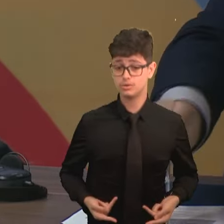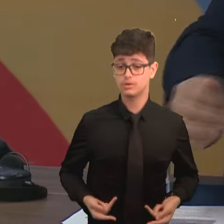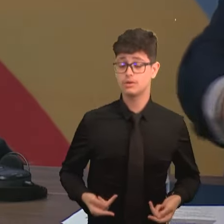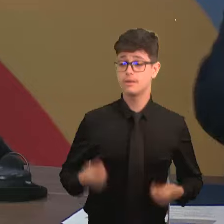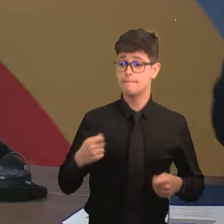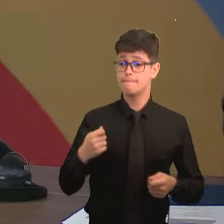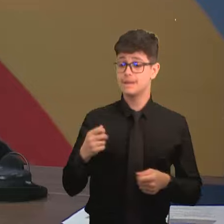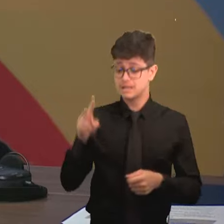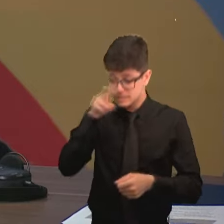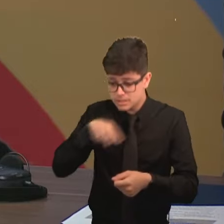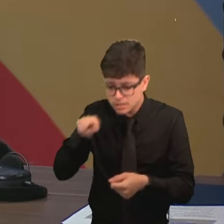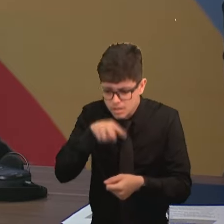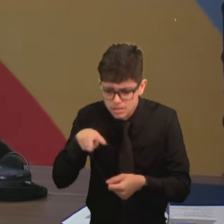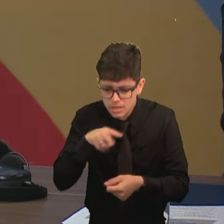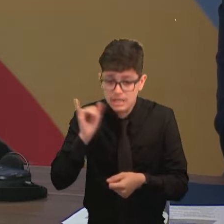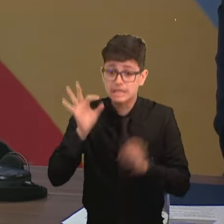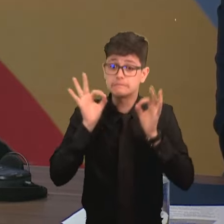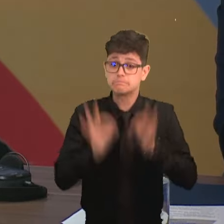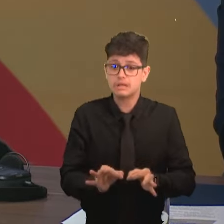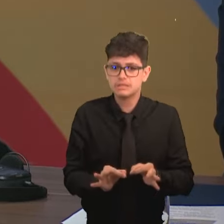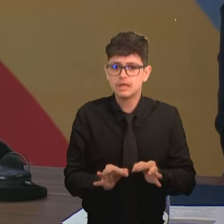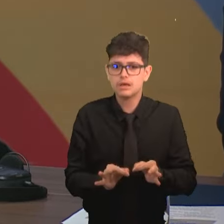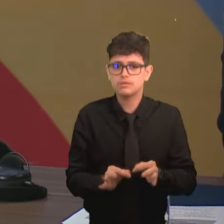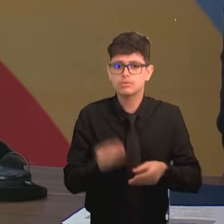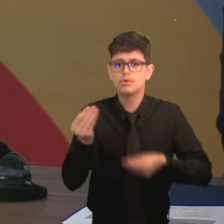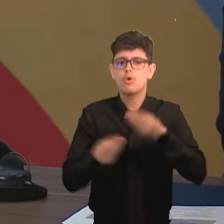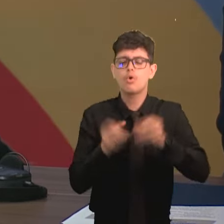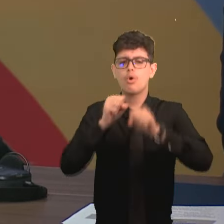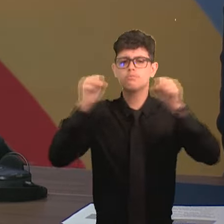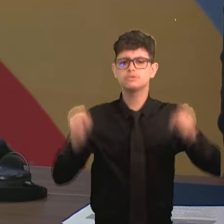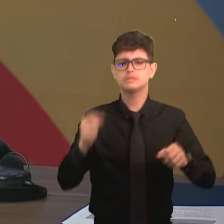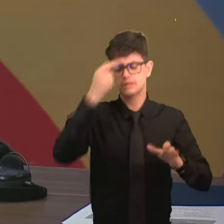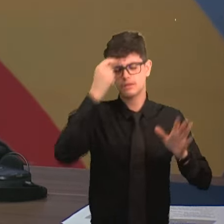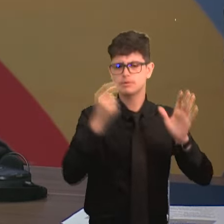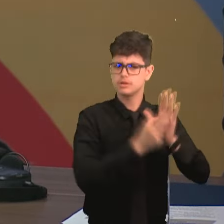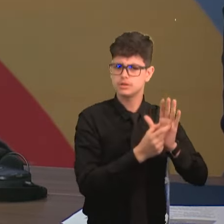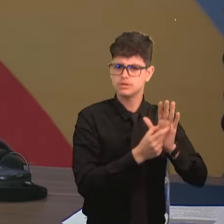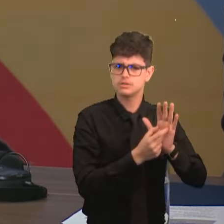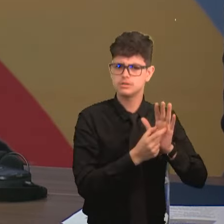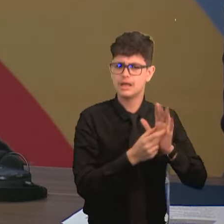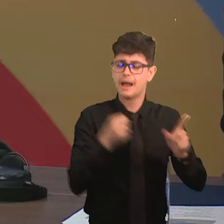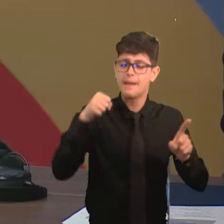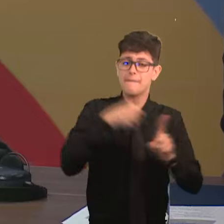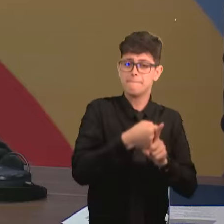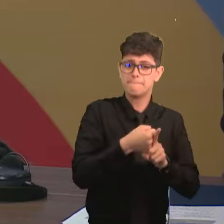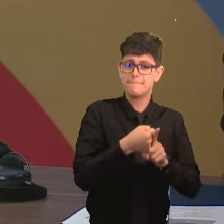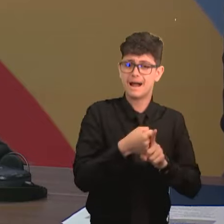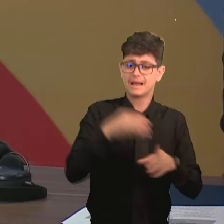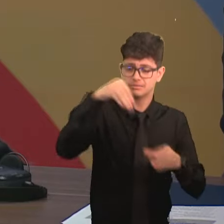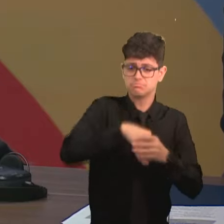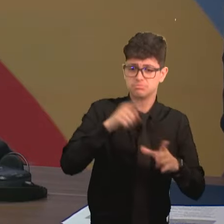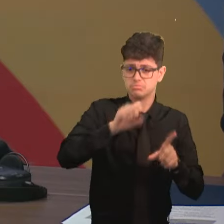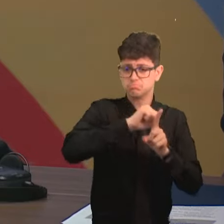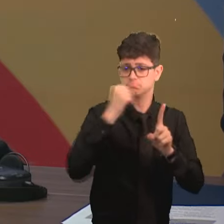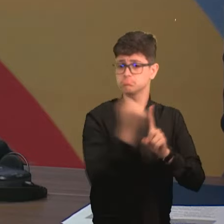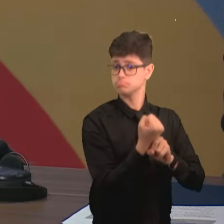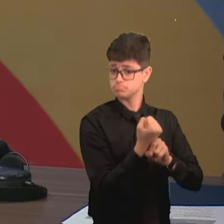tema del seminario. ¿Cómo los sistemas impactan en nuestros derechos fundamentales en el día a